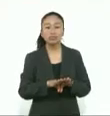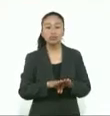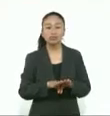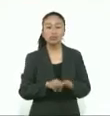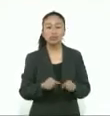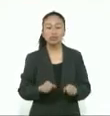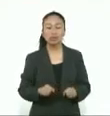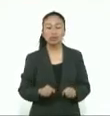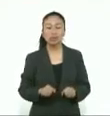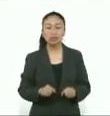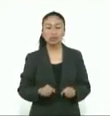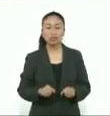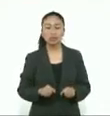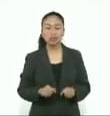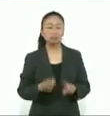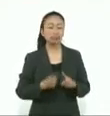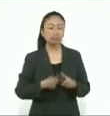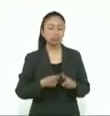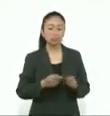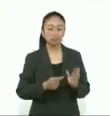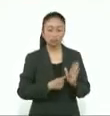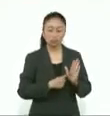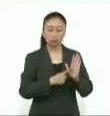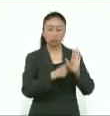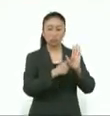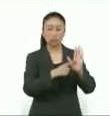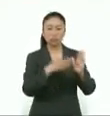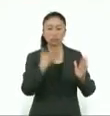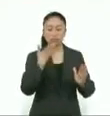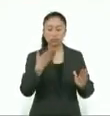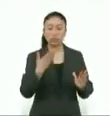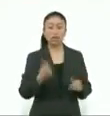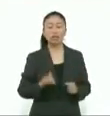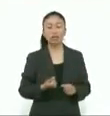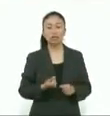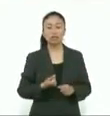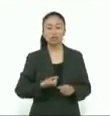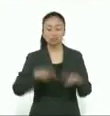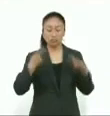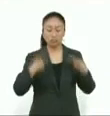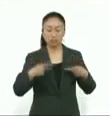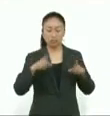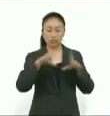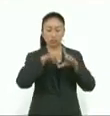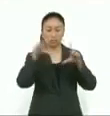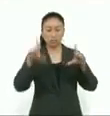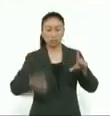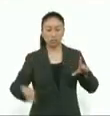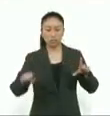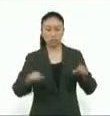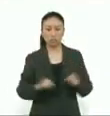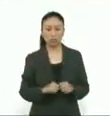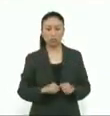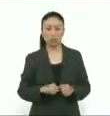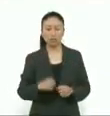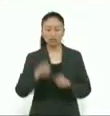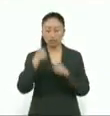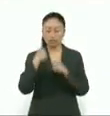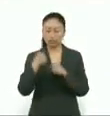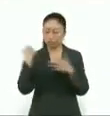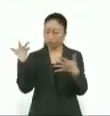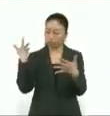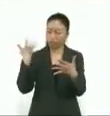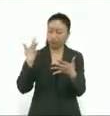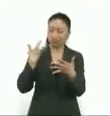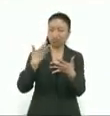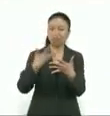a los y las mexicanas, para que las puertas que se han abierto por la lucha de décadas de nosotras y